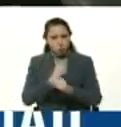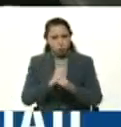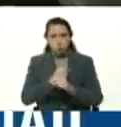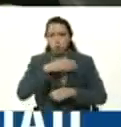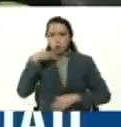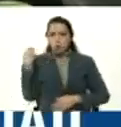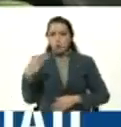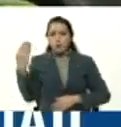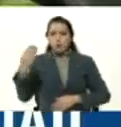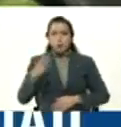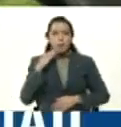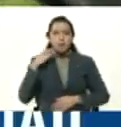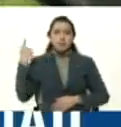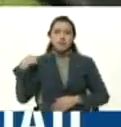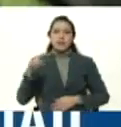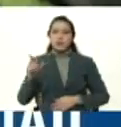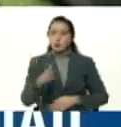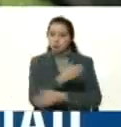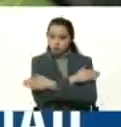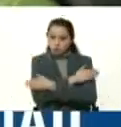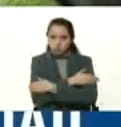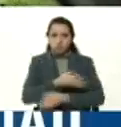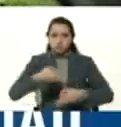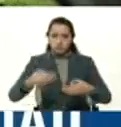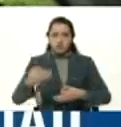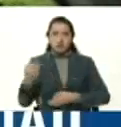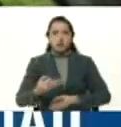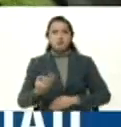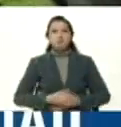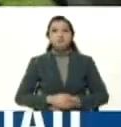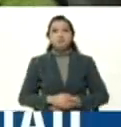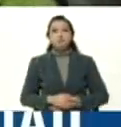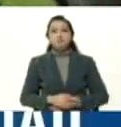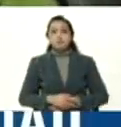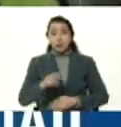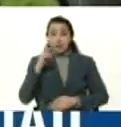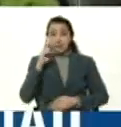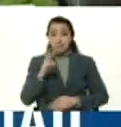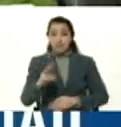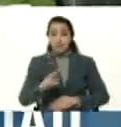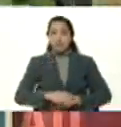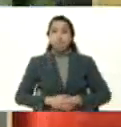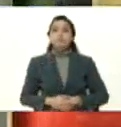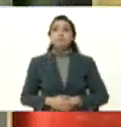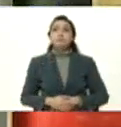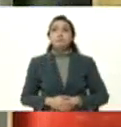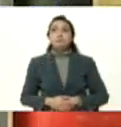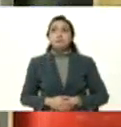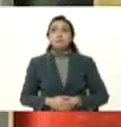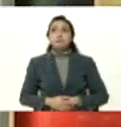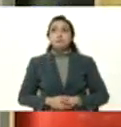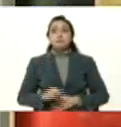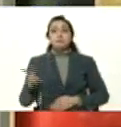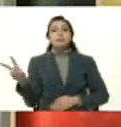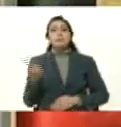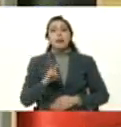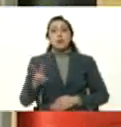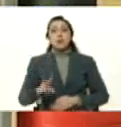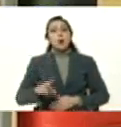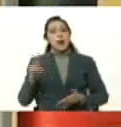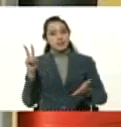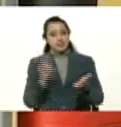juventud con la experiencia. Lo felicito, de verdad. Fíjense ustedes, esta es la Venezuela de